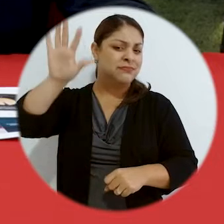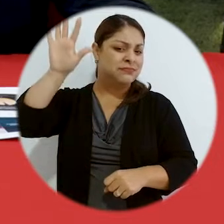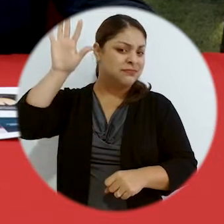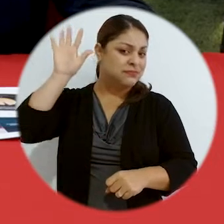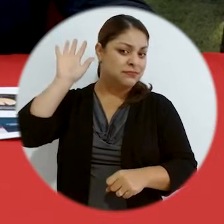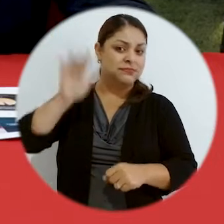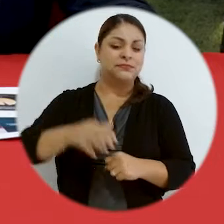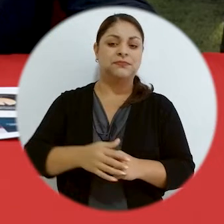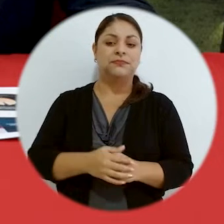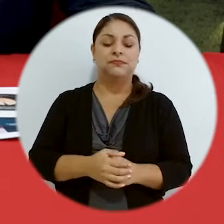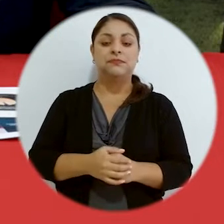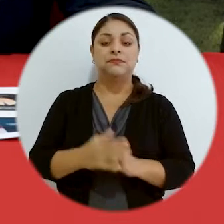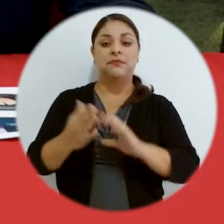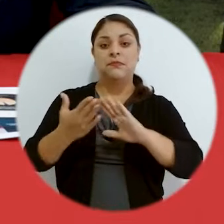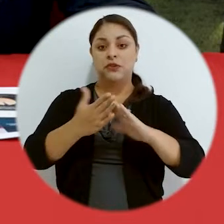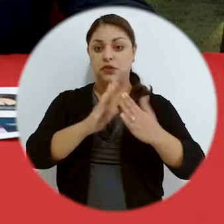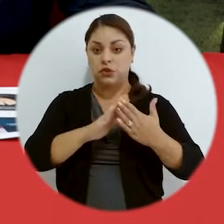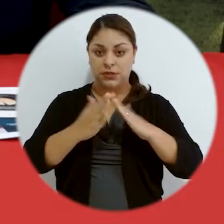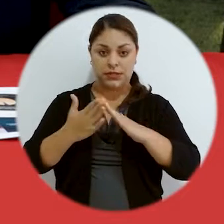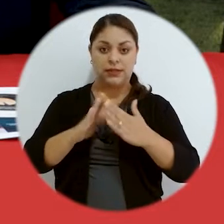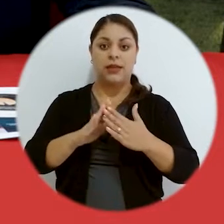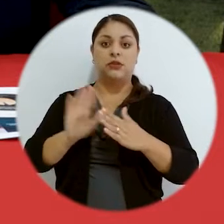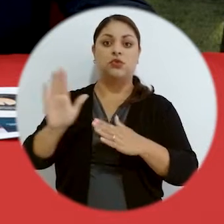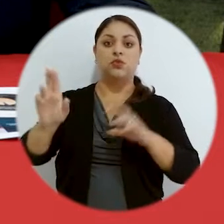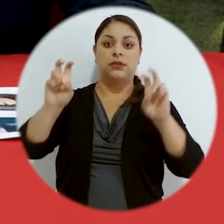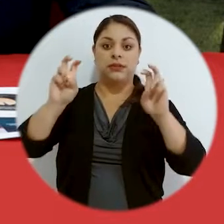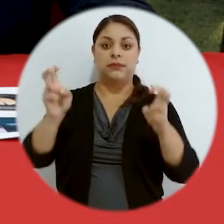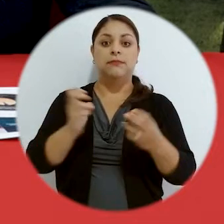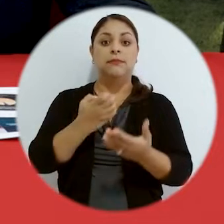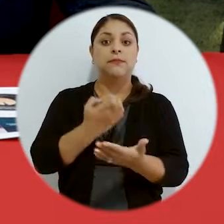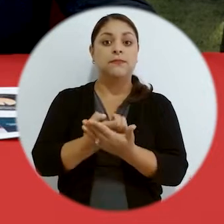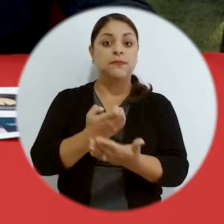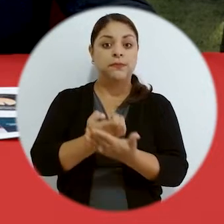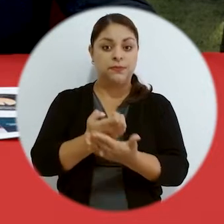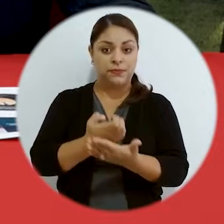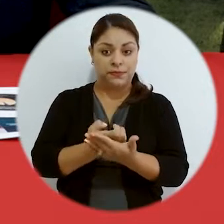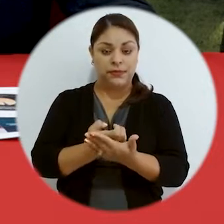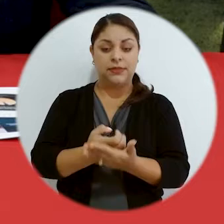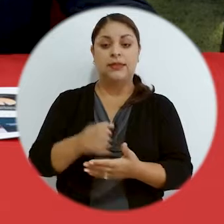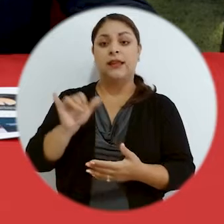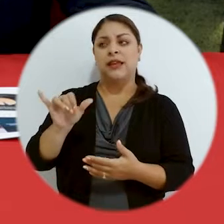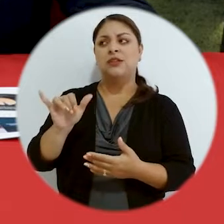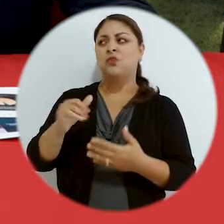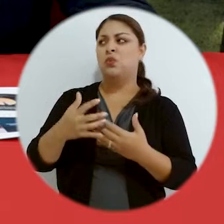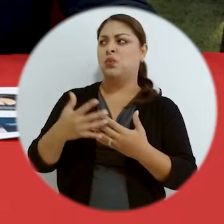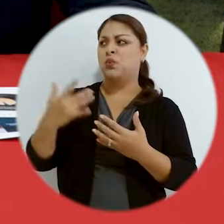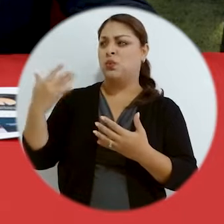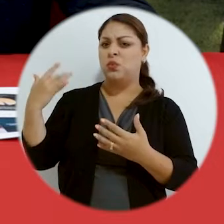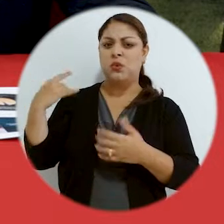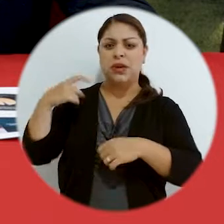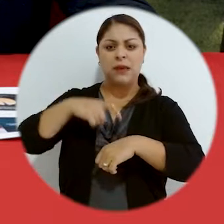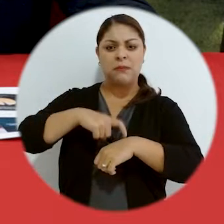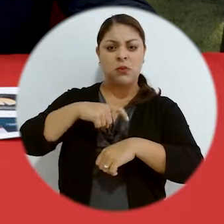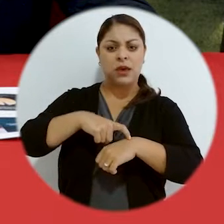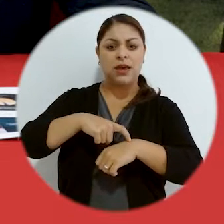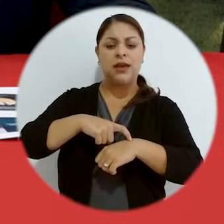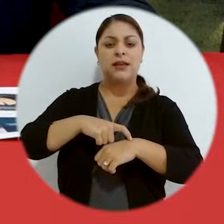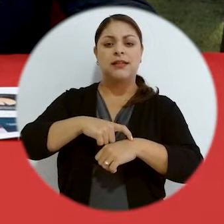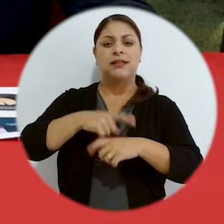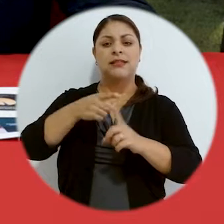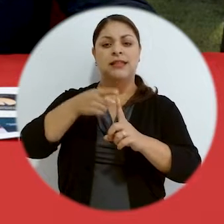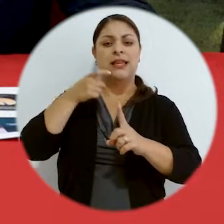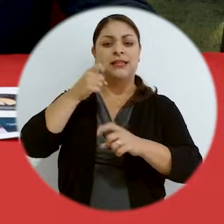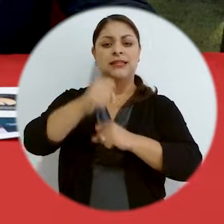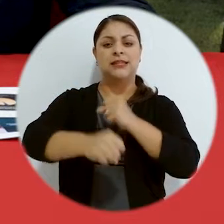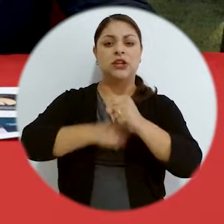antigua de la sociedad en su aspecto económico. Viene inclusive de la época de